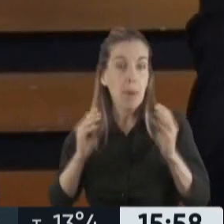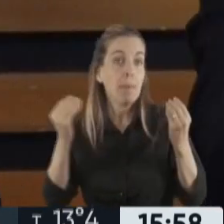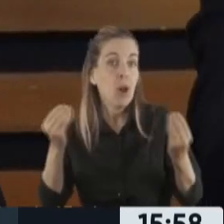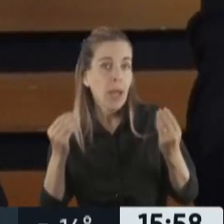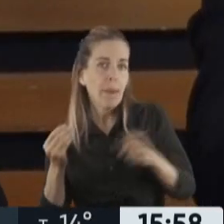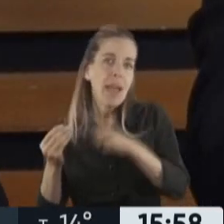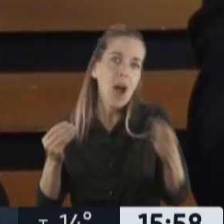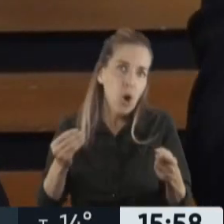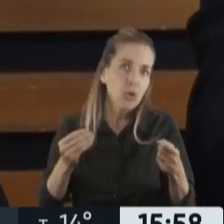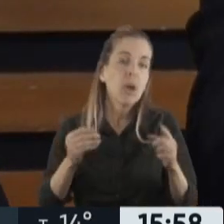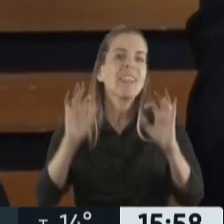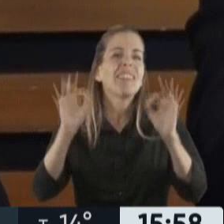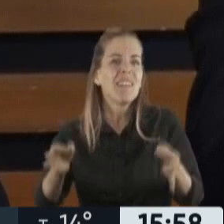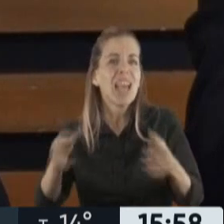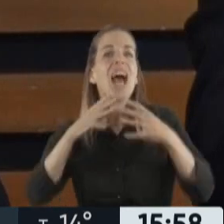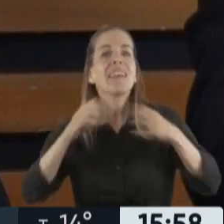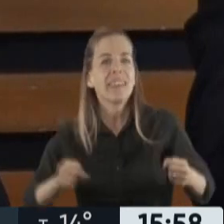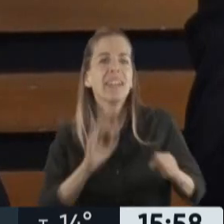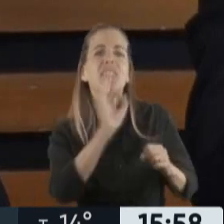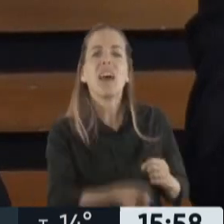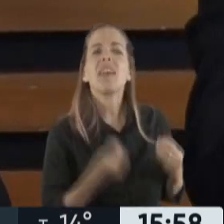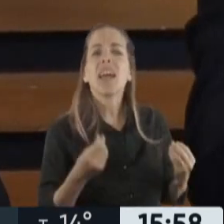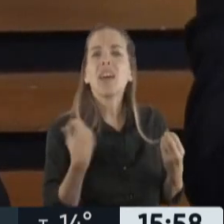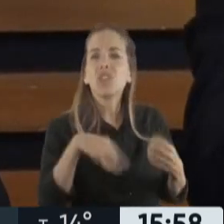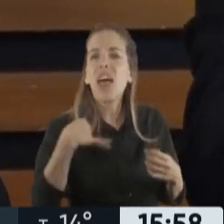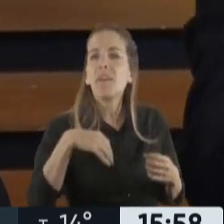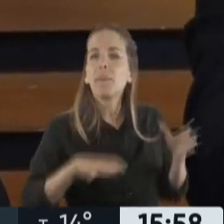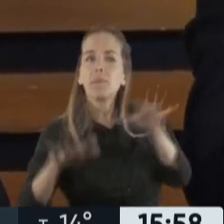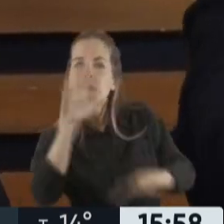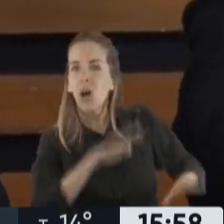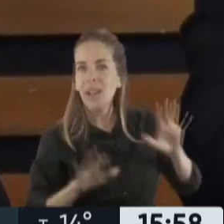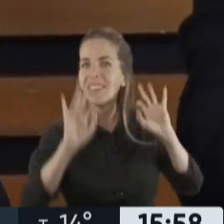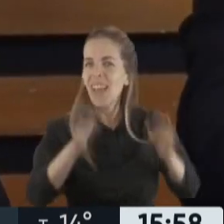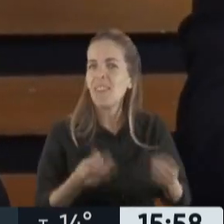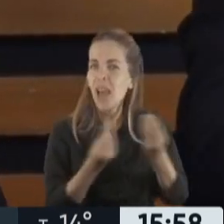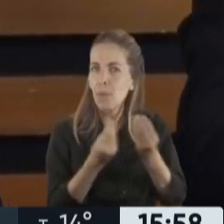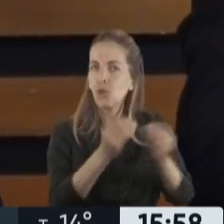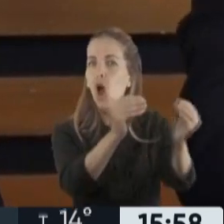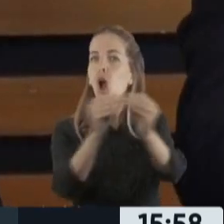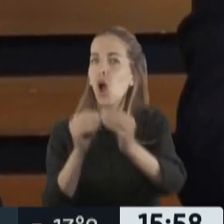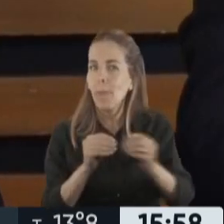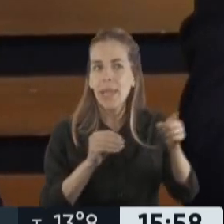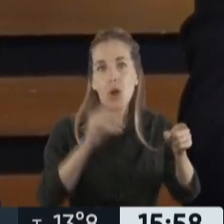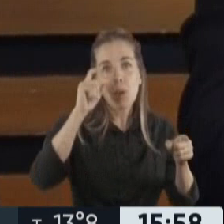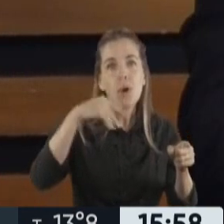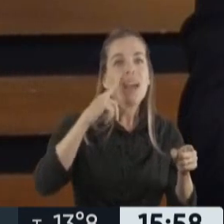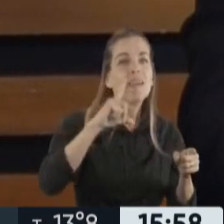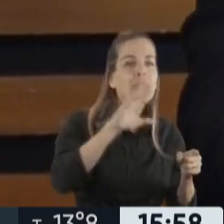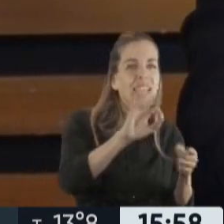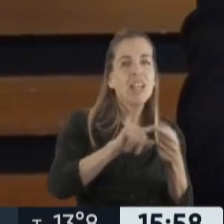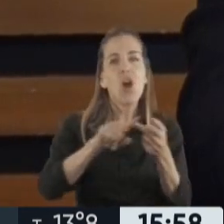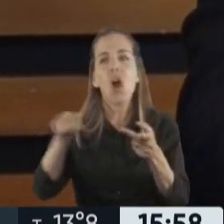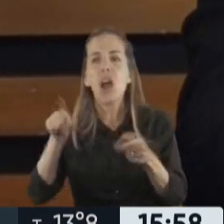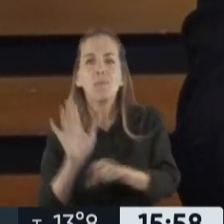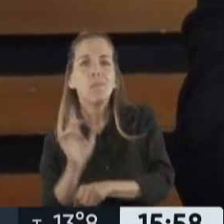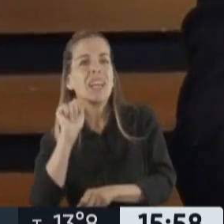que sabía lo que había que hacer, que sabía que en torno a él había muchos compañeros, como el gringo, como Emilio y muchos otros, que